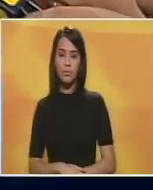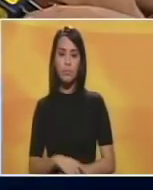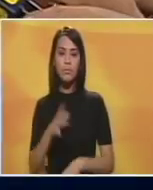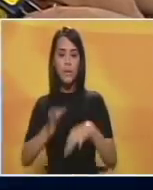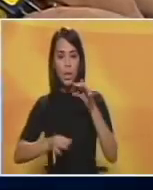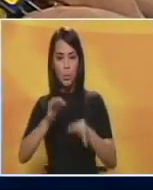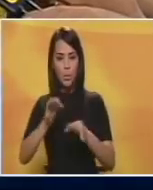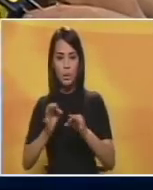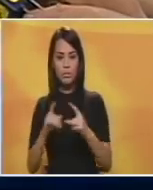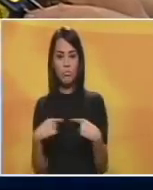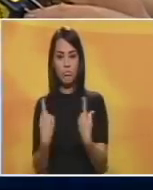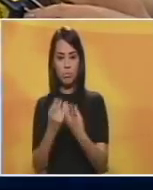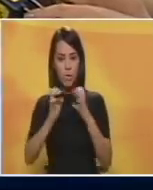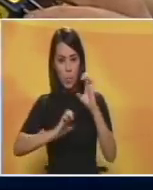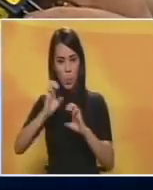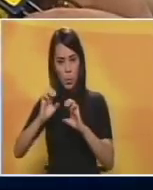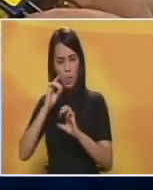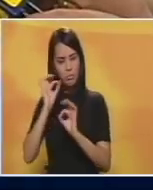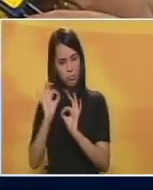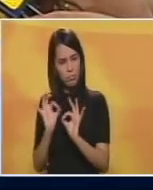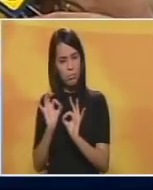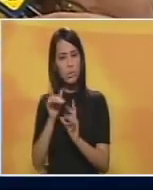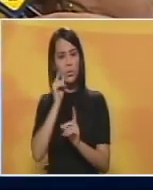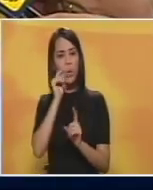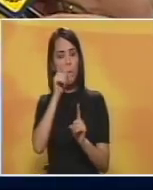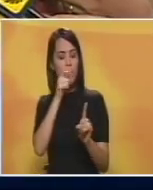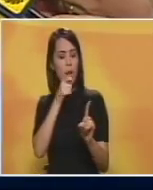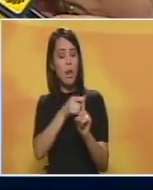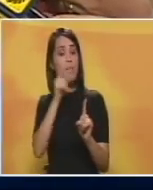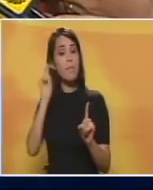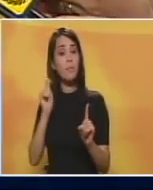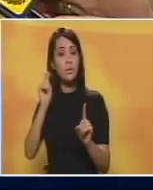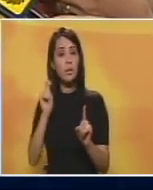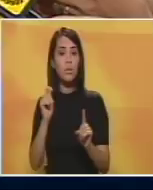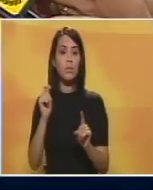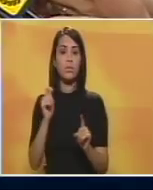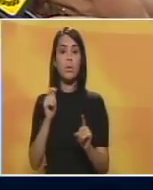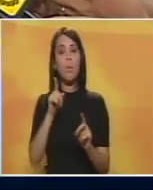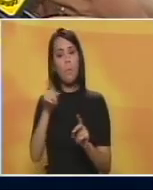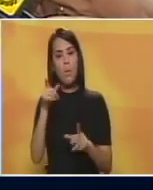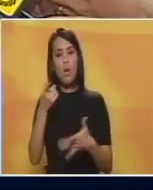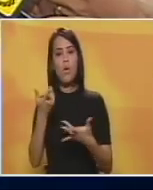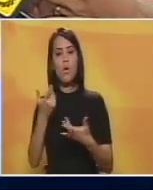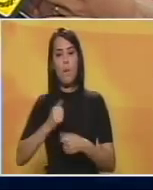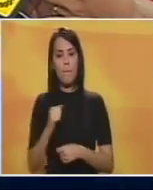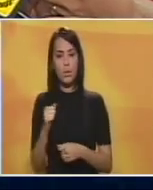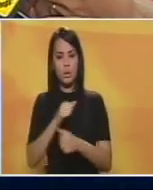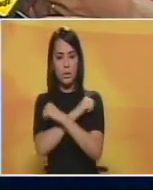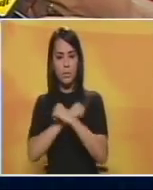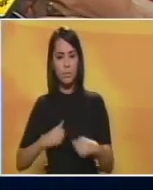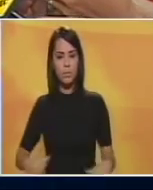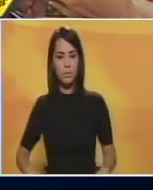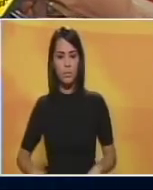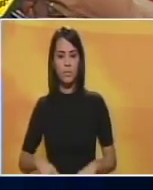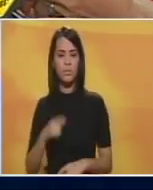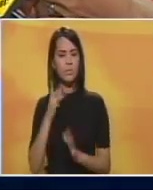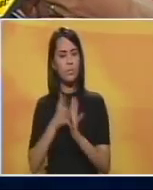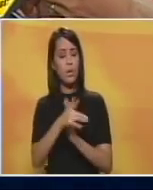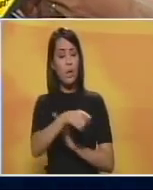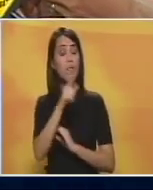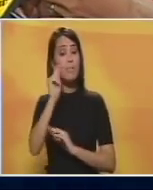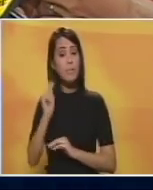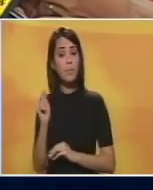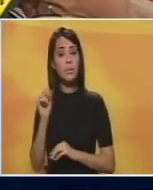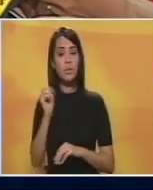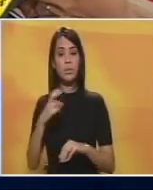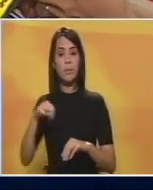la audiencia podrá determinar si el diputado ha sido coaccionado por parte de los efectivos de seguridad. Afirmó que por tratarse de un diputado